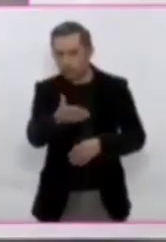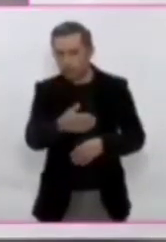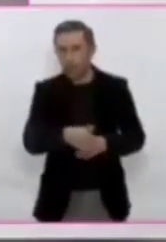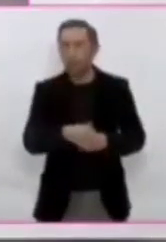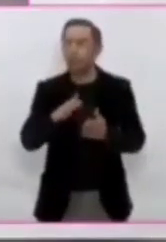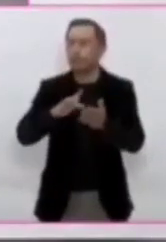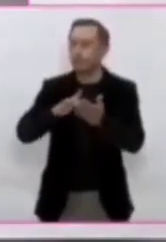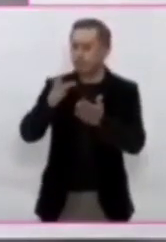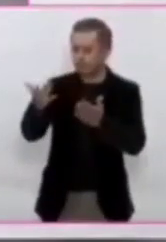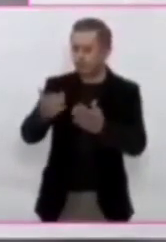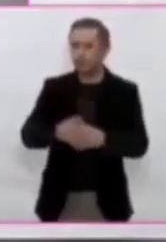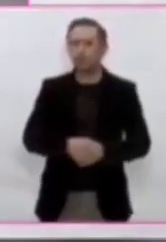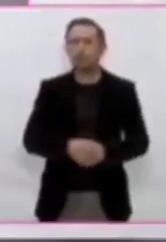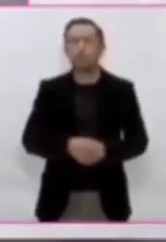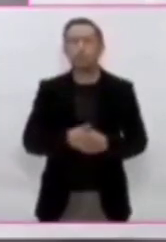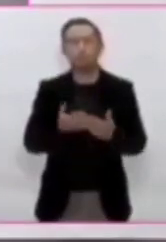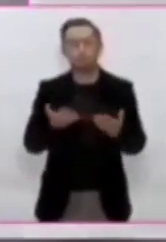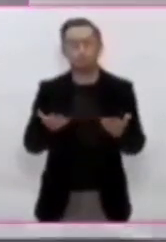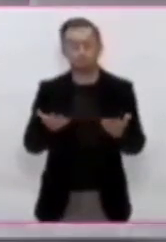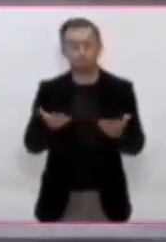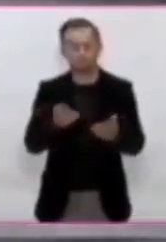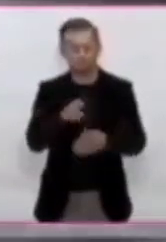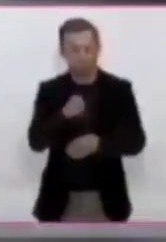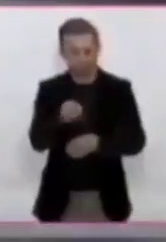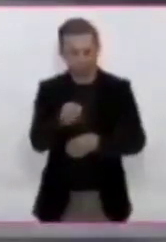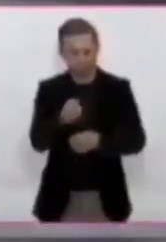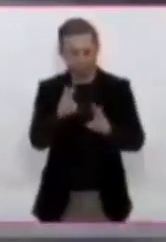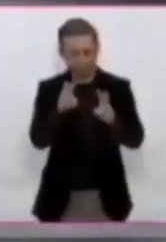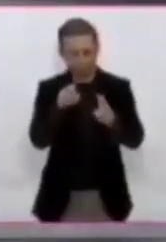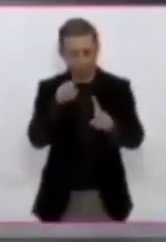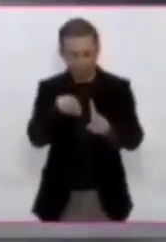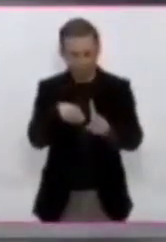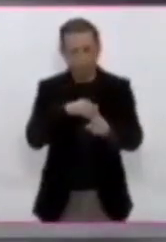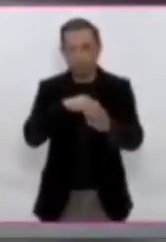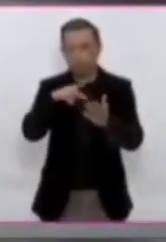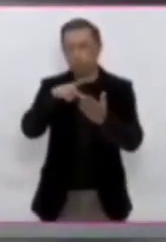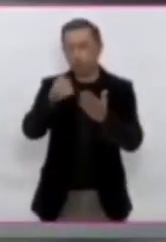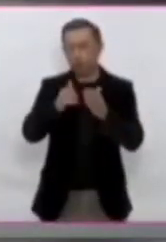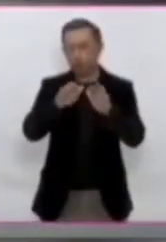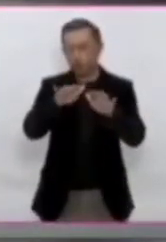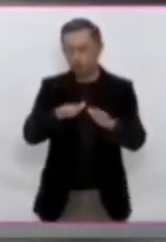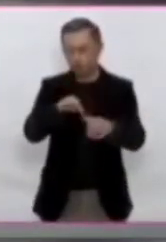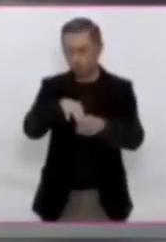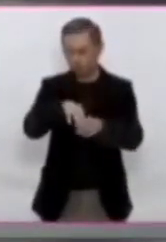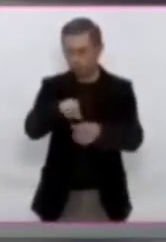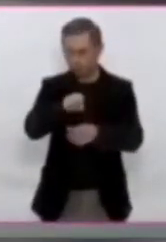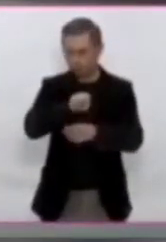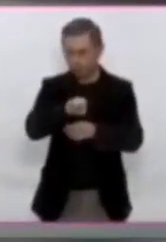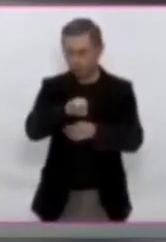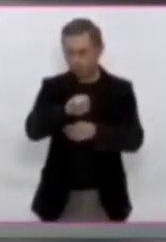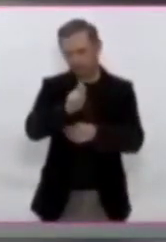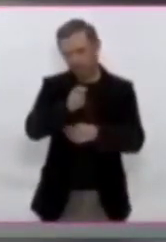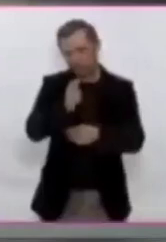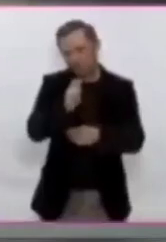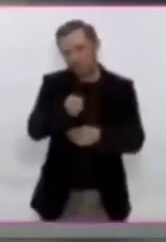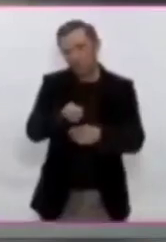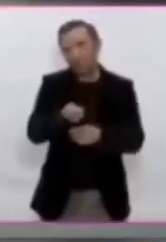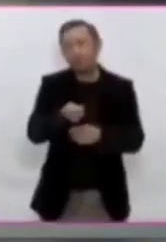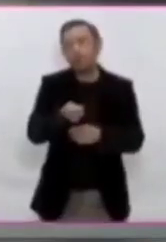Gracias. Bueno, en este caso yo también votaría a favor del proyecto que es de que se niegue el registro